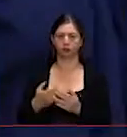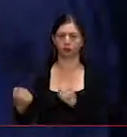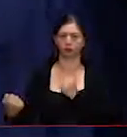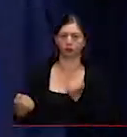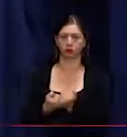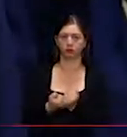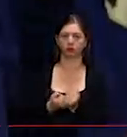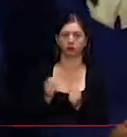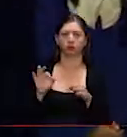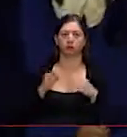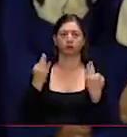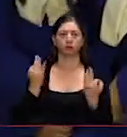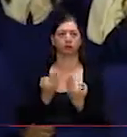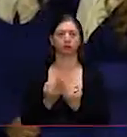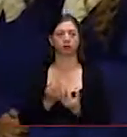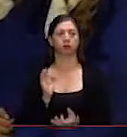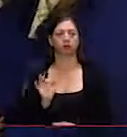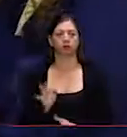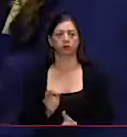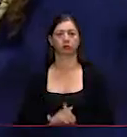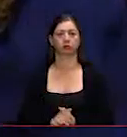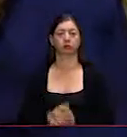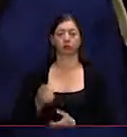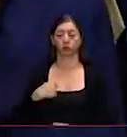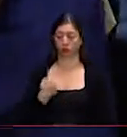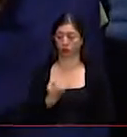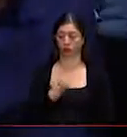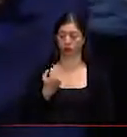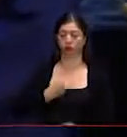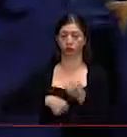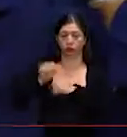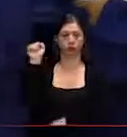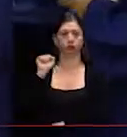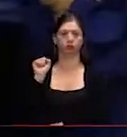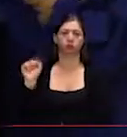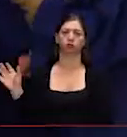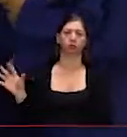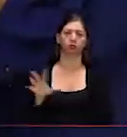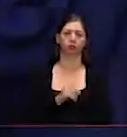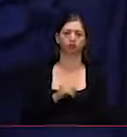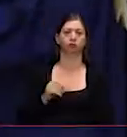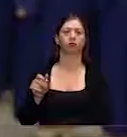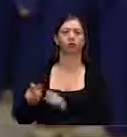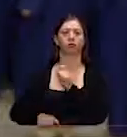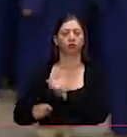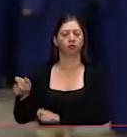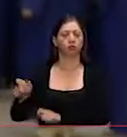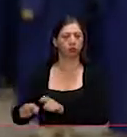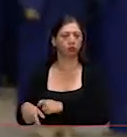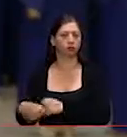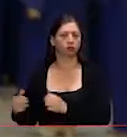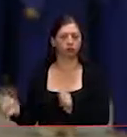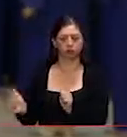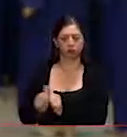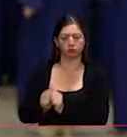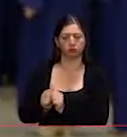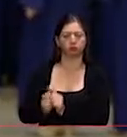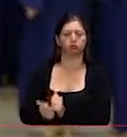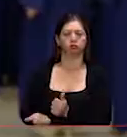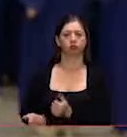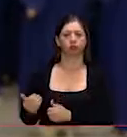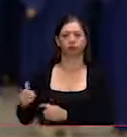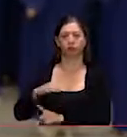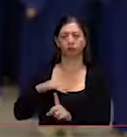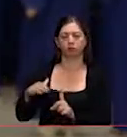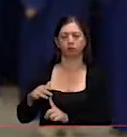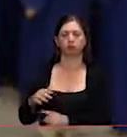la familia, porque este no es un triunfo de uno solo, sino de todas las personas que han estado alrededor de uno,